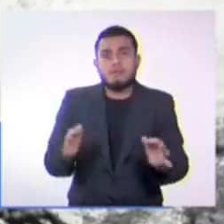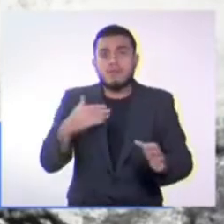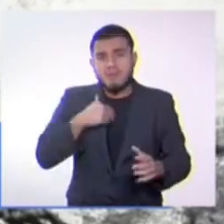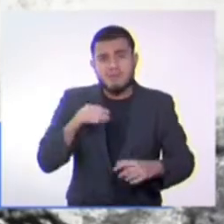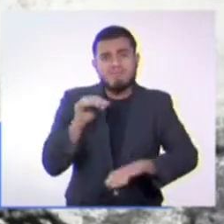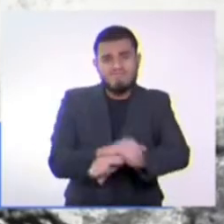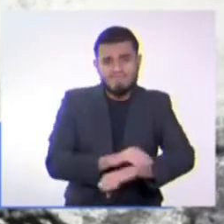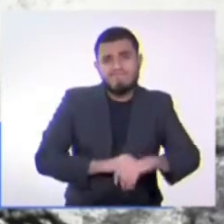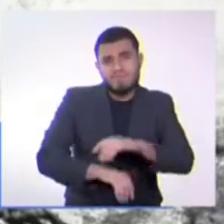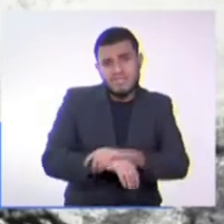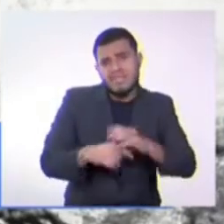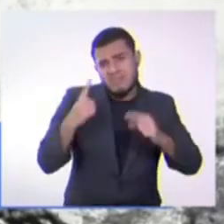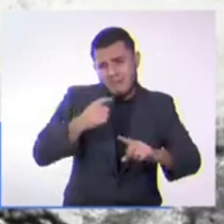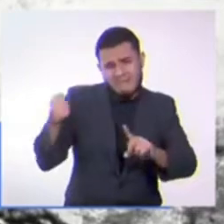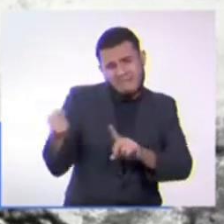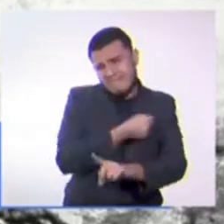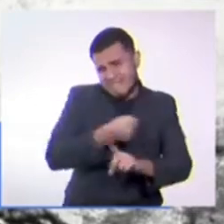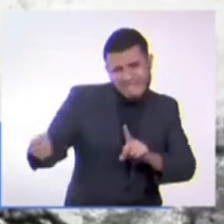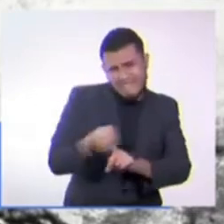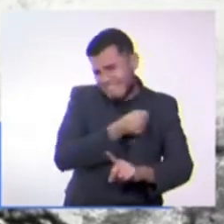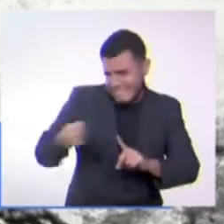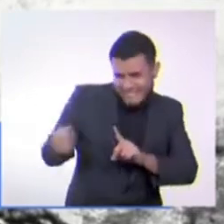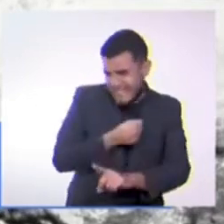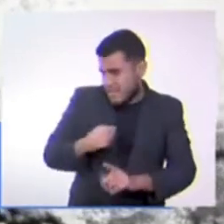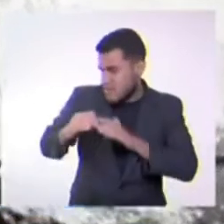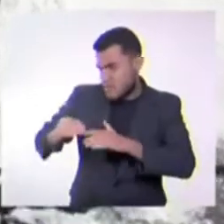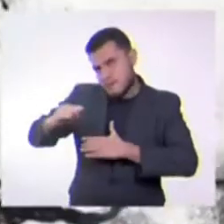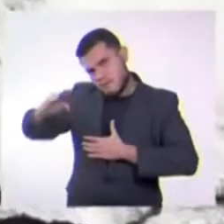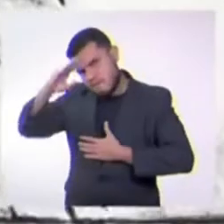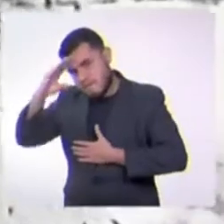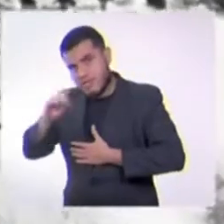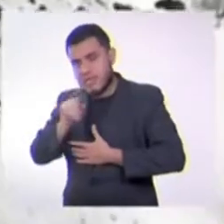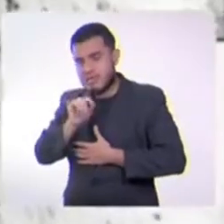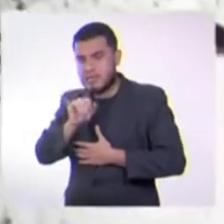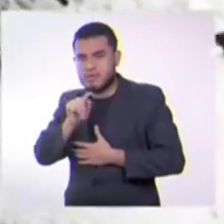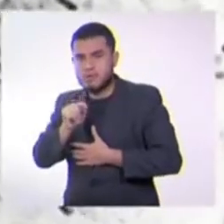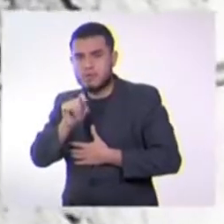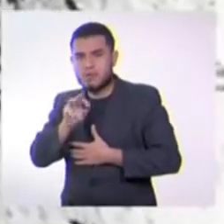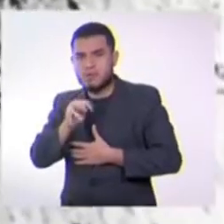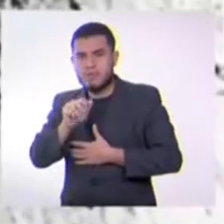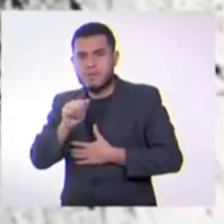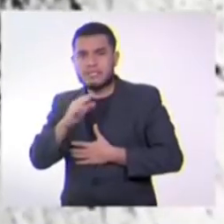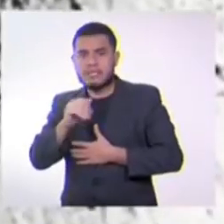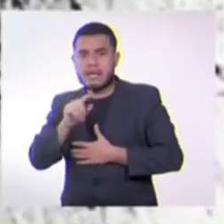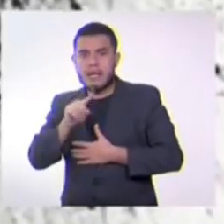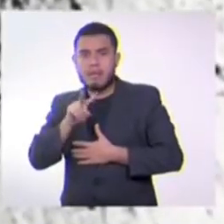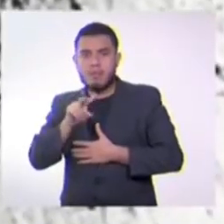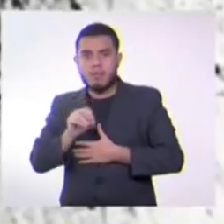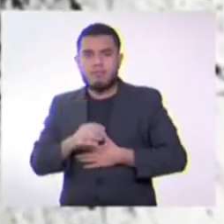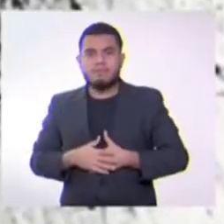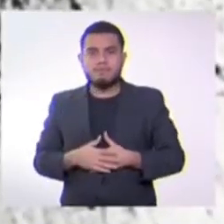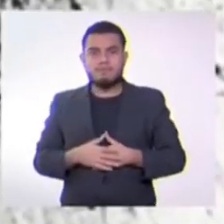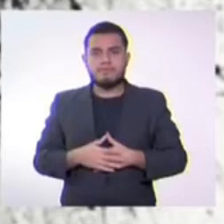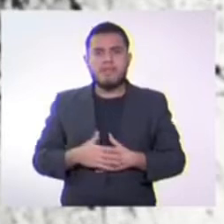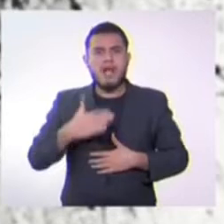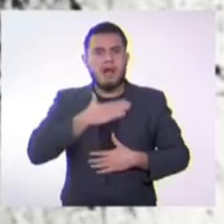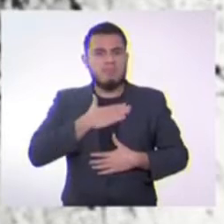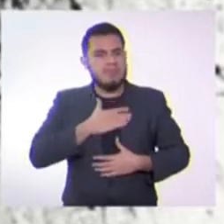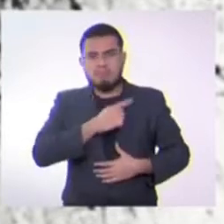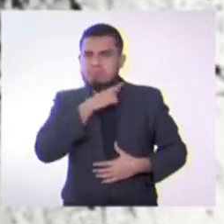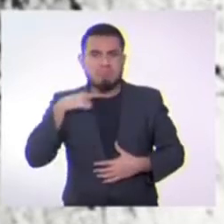capturado y golpeado por la tropa al mando de Tito Tomás Calvo, y me quitaron la